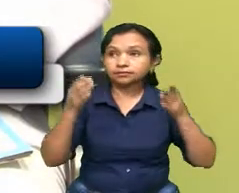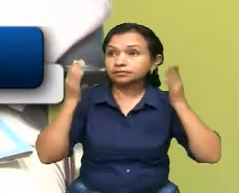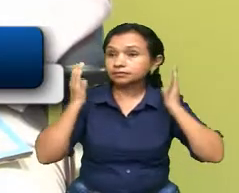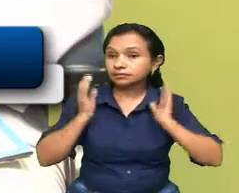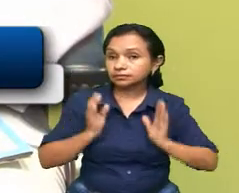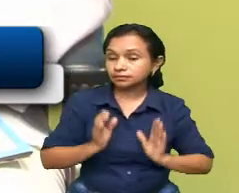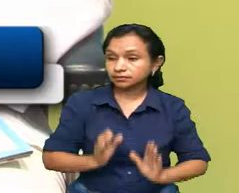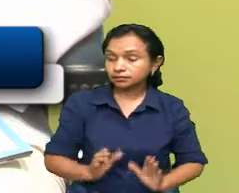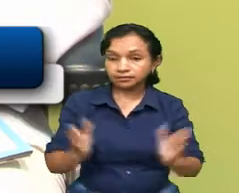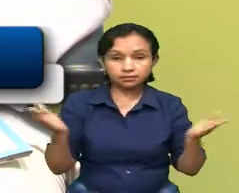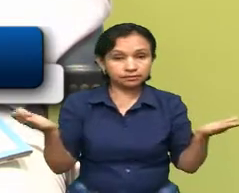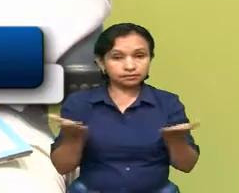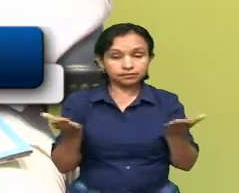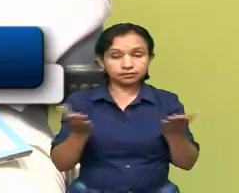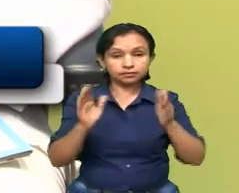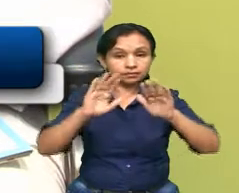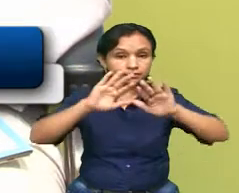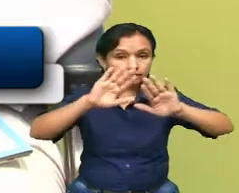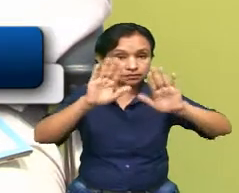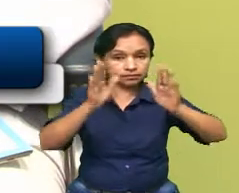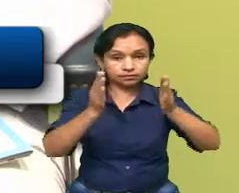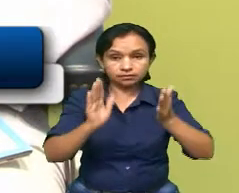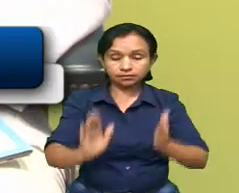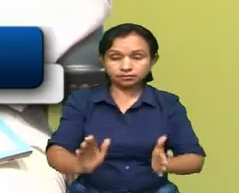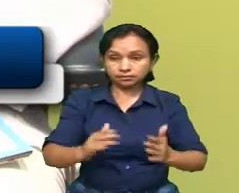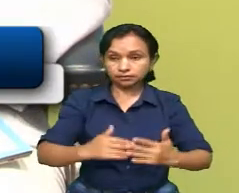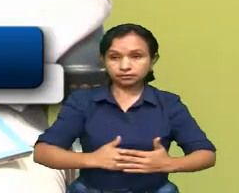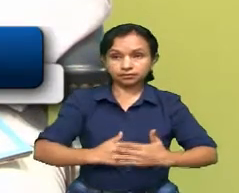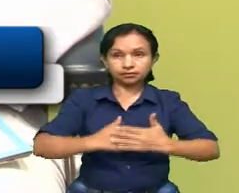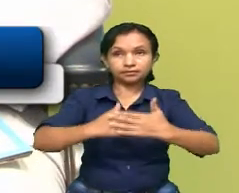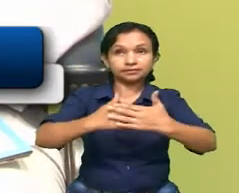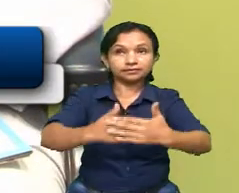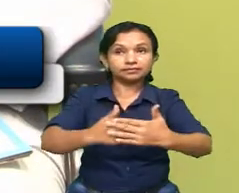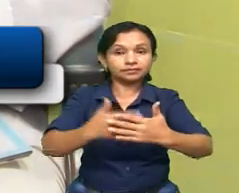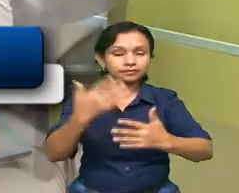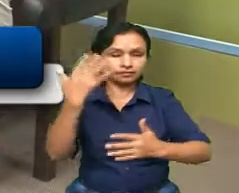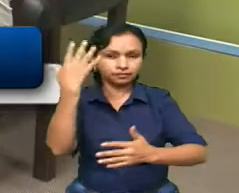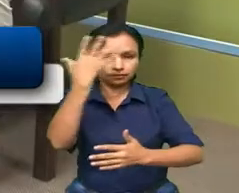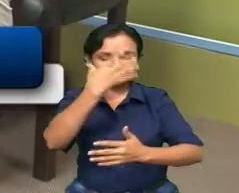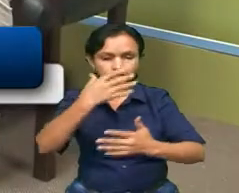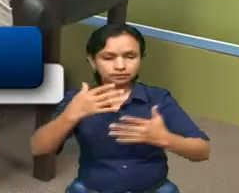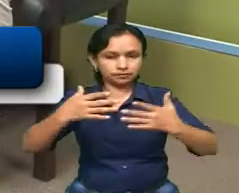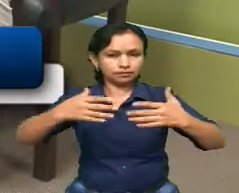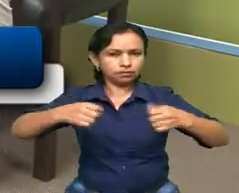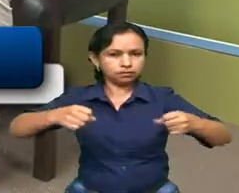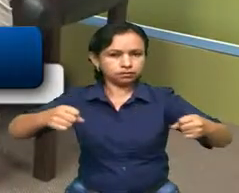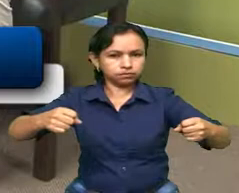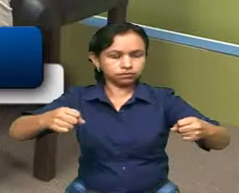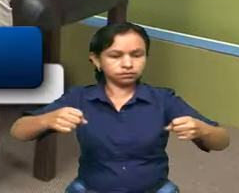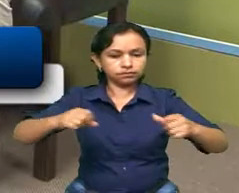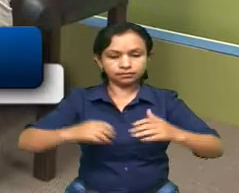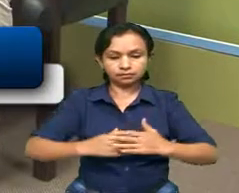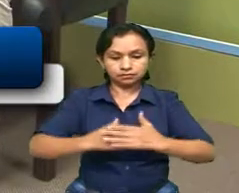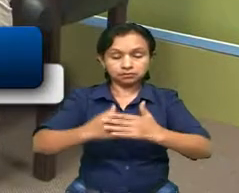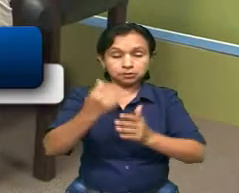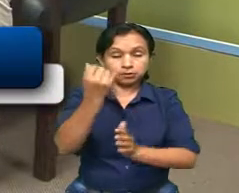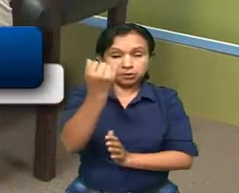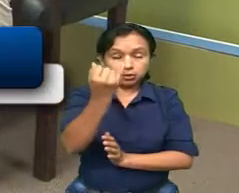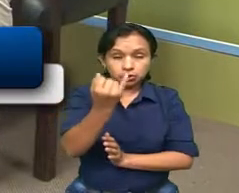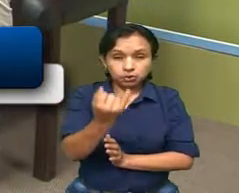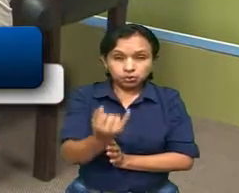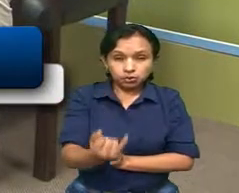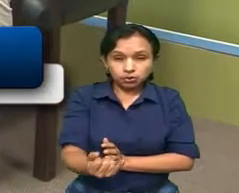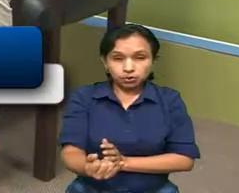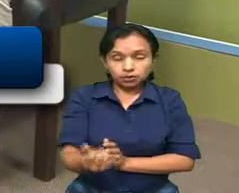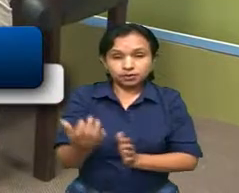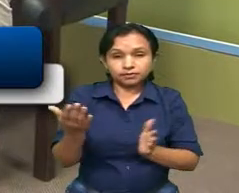ejemplo, si es una mujer que está embarazada y es hermosa, o una mujer que está embarazada y es delgada, también